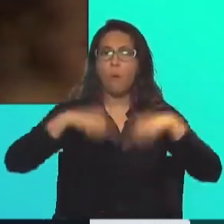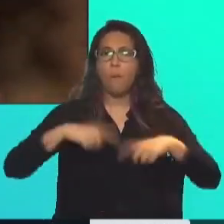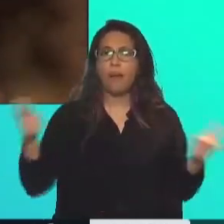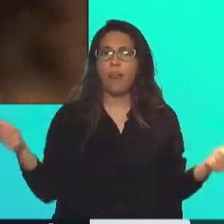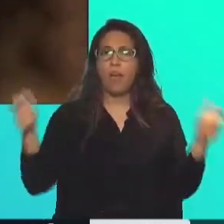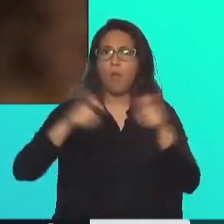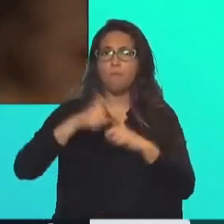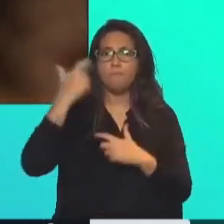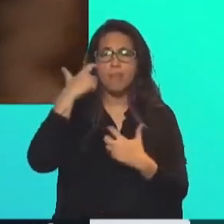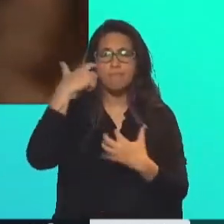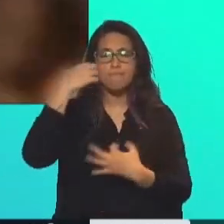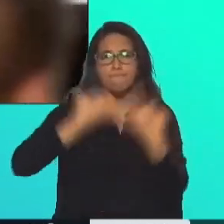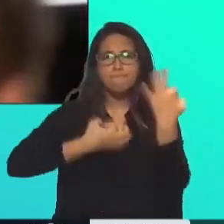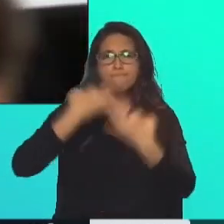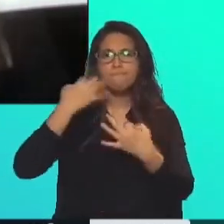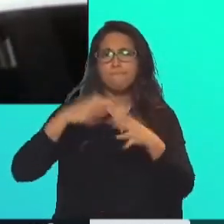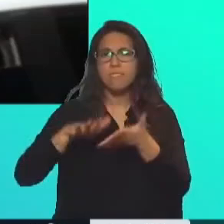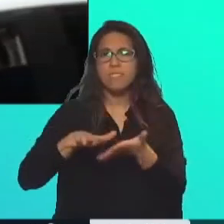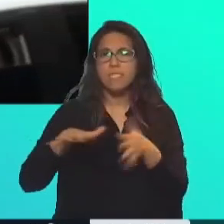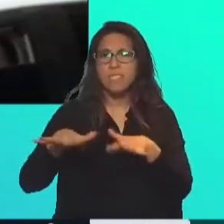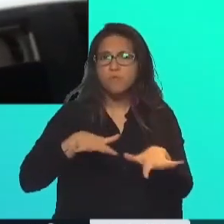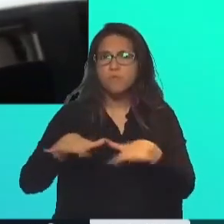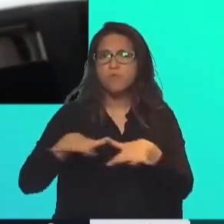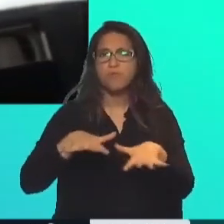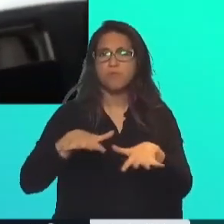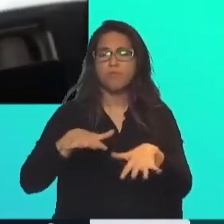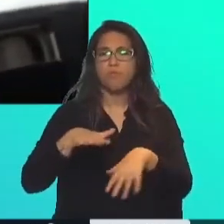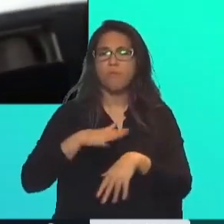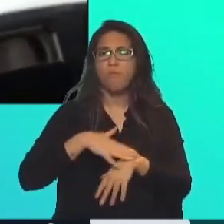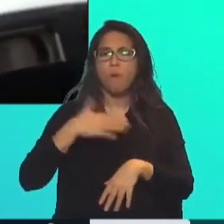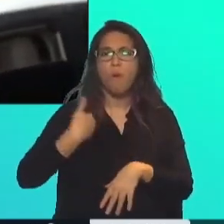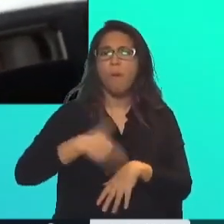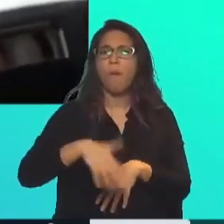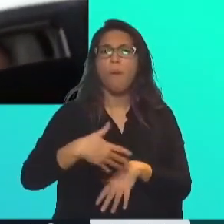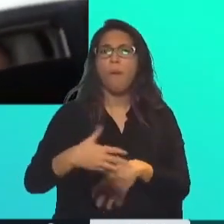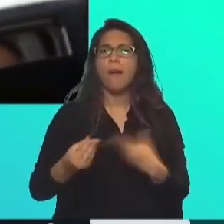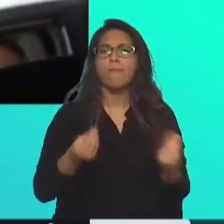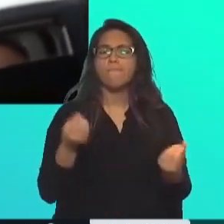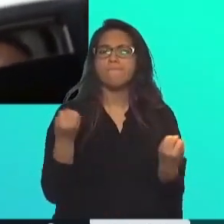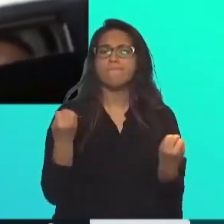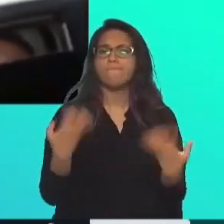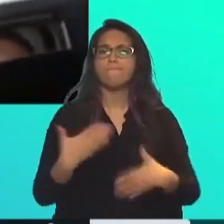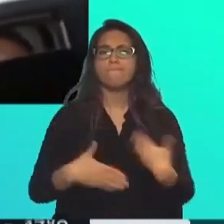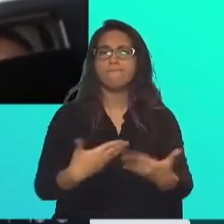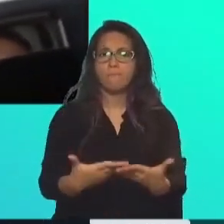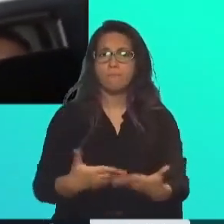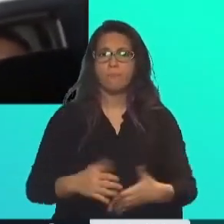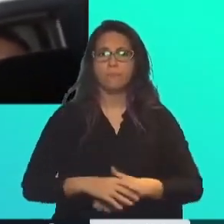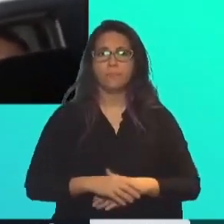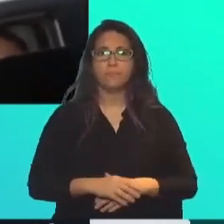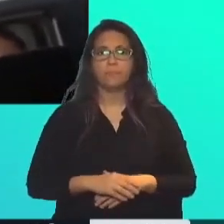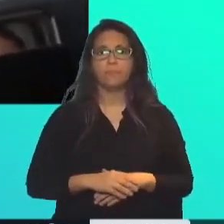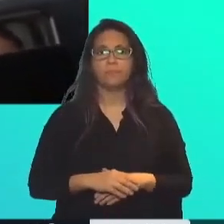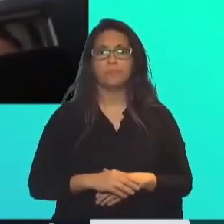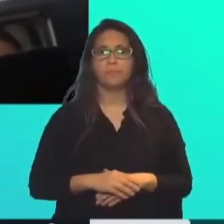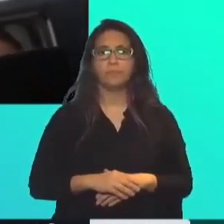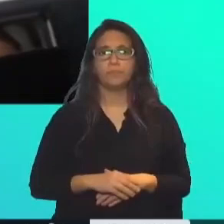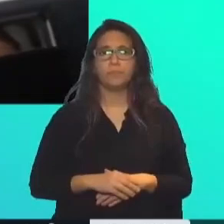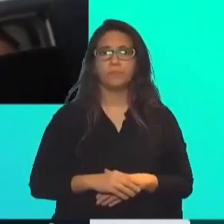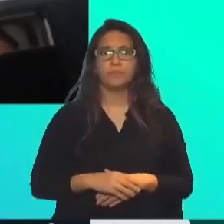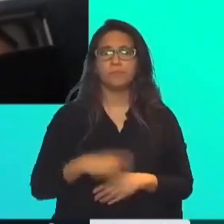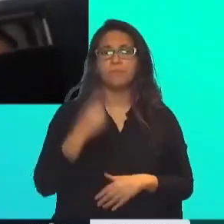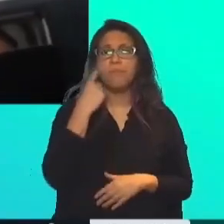la situación de cómo se desenvuelven estas horas y cómo es no solo el accionar